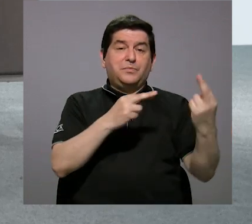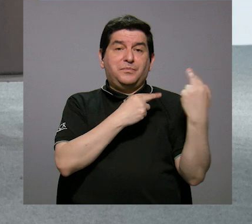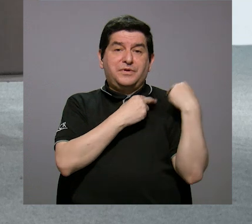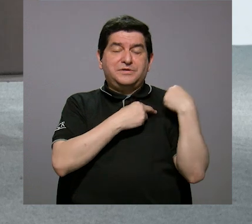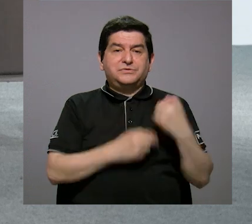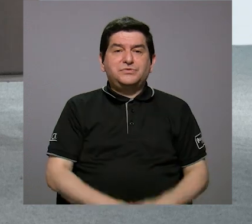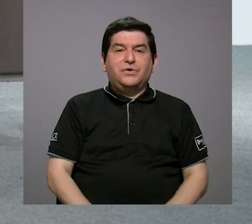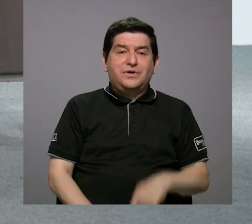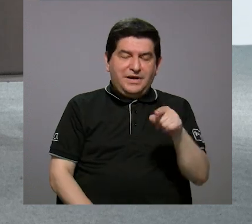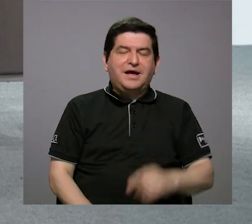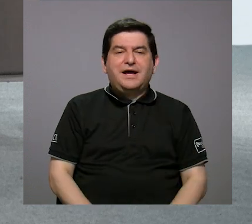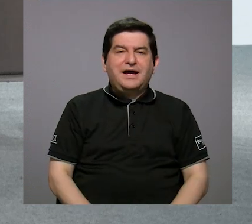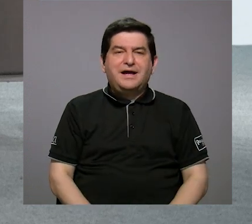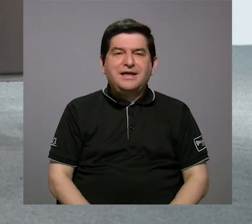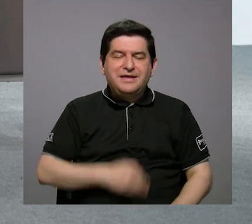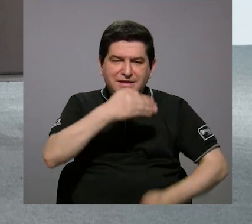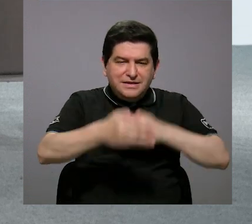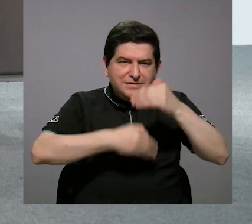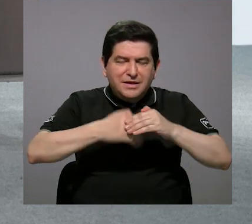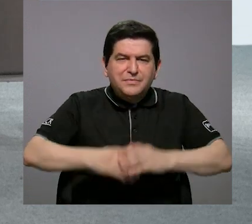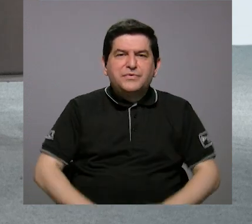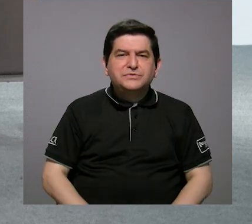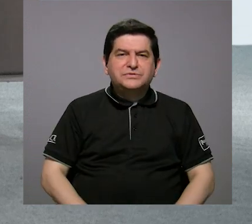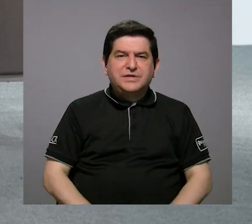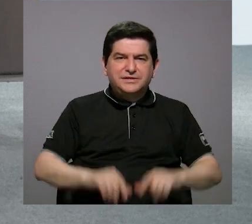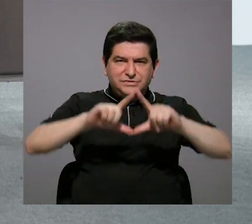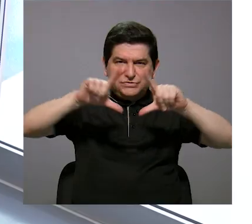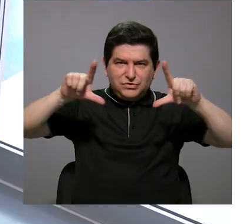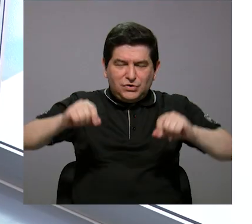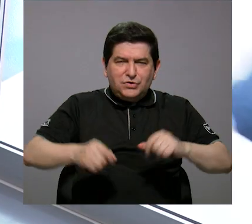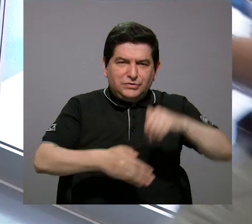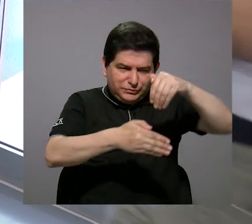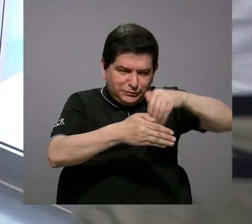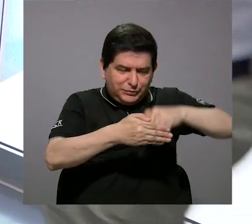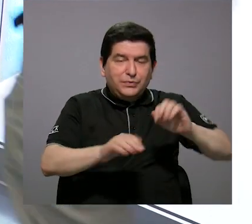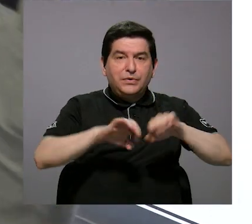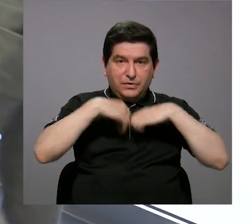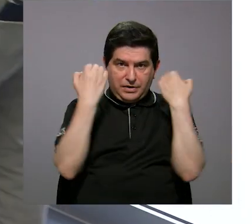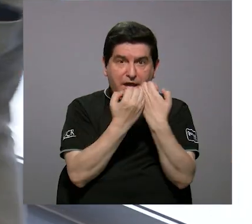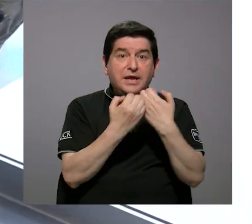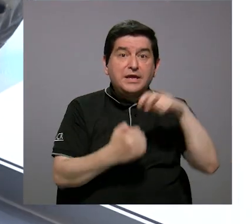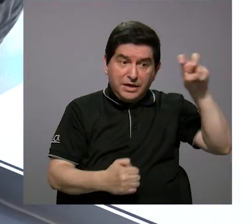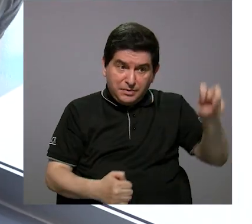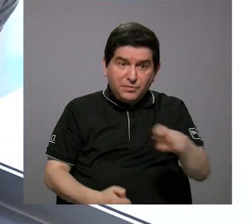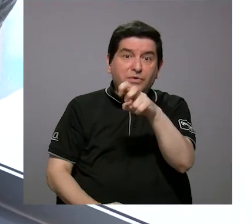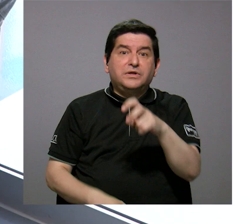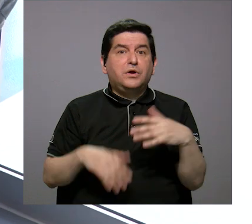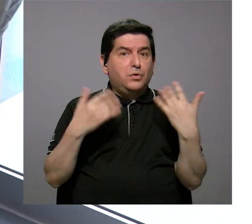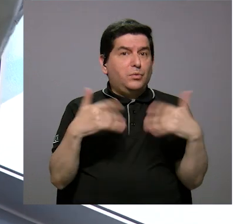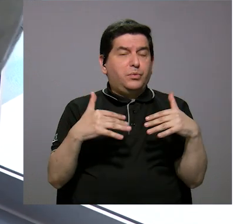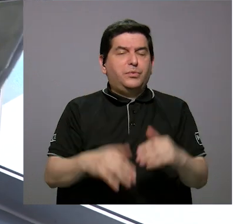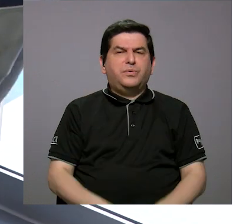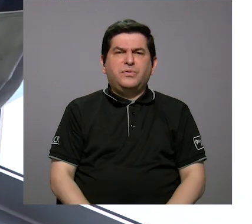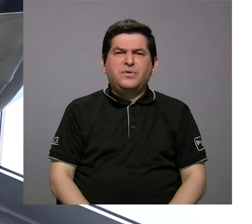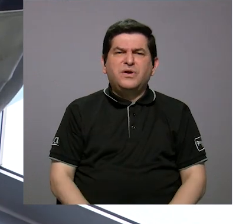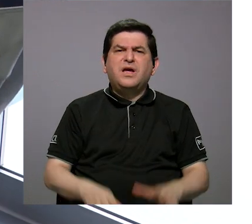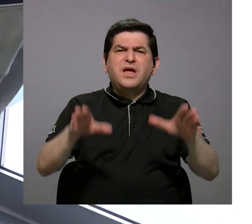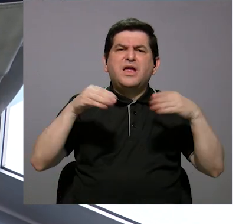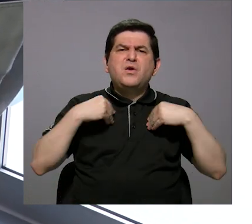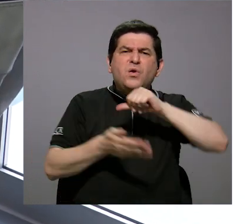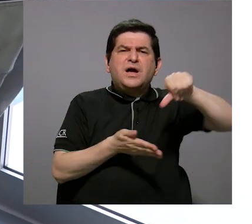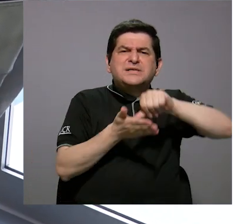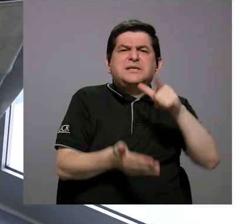persona encargada de la parte numismática y demás. Y bueno, ese es todo un equipo para el transporte de estos billetes. ¿Quién lo recibe